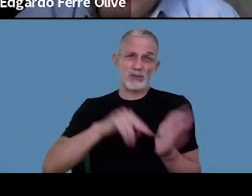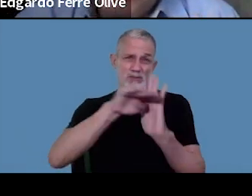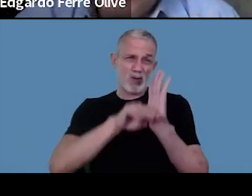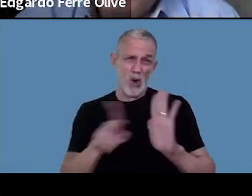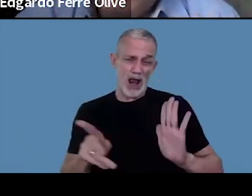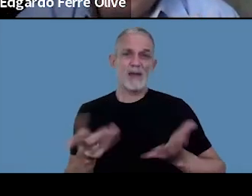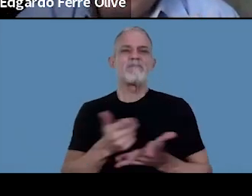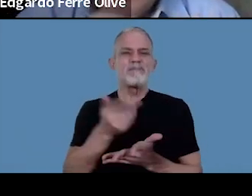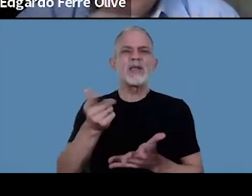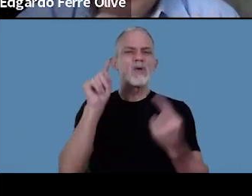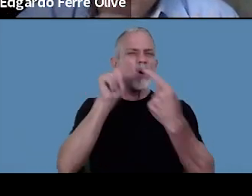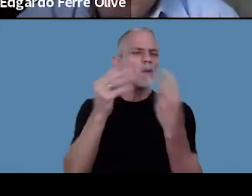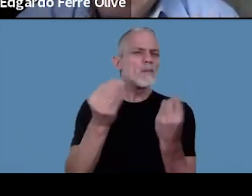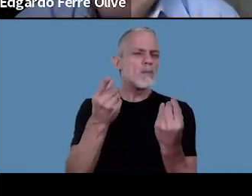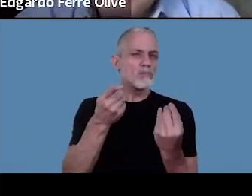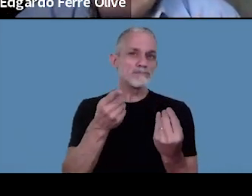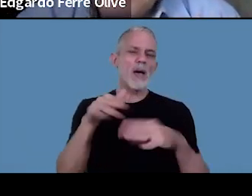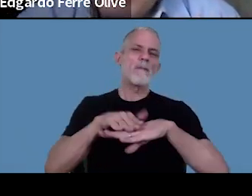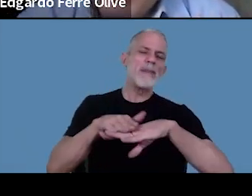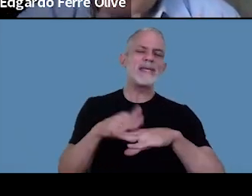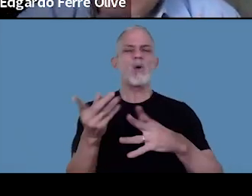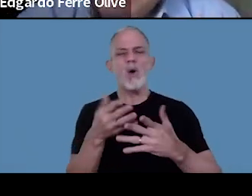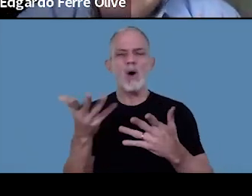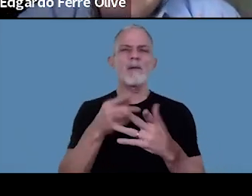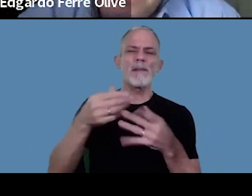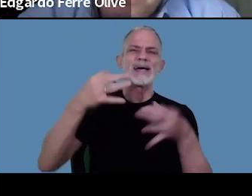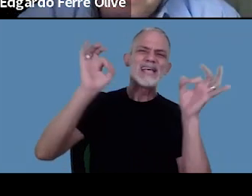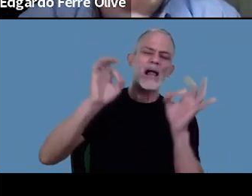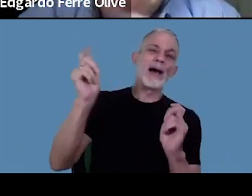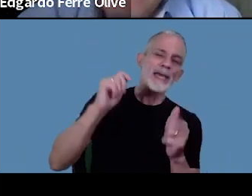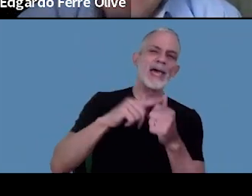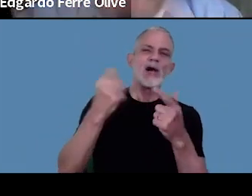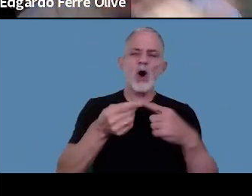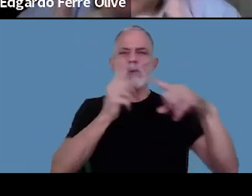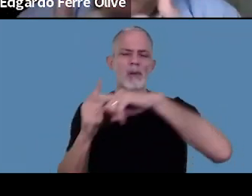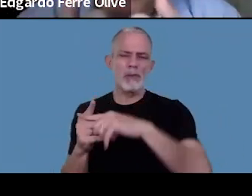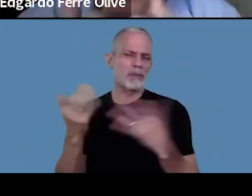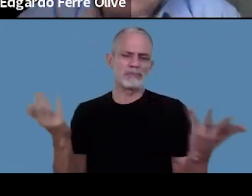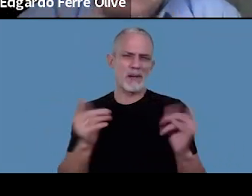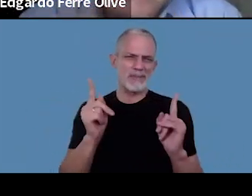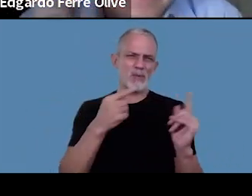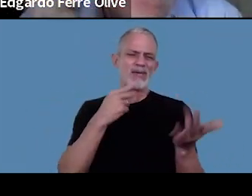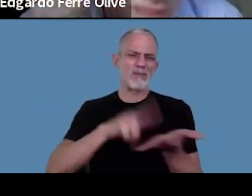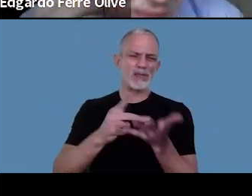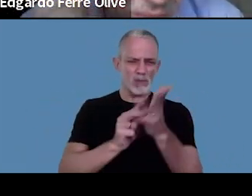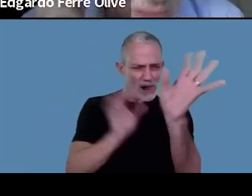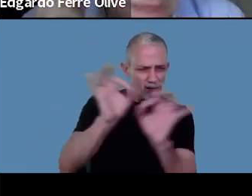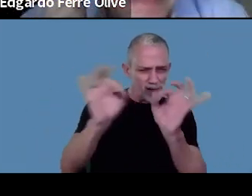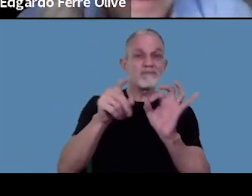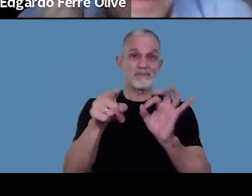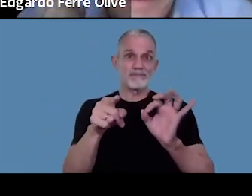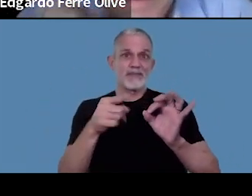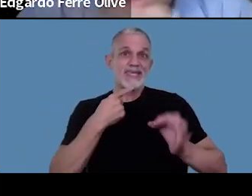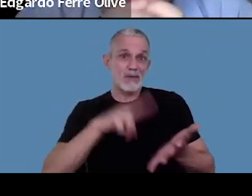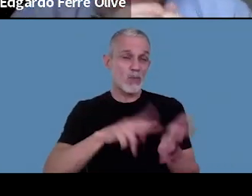el objeto, el hecho imponible, la base imponible, las exenciones, la forma de liquidación del tributo. Y cuando diseño el mismo, obviamente lo que hay que tener en cuenta